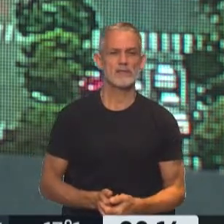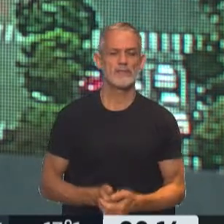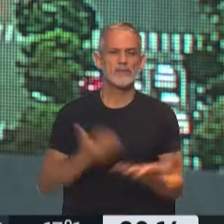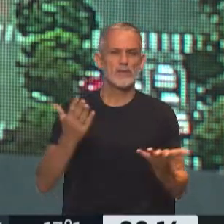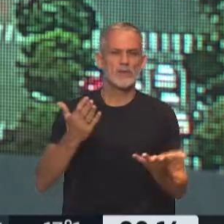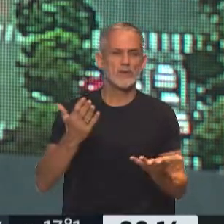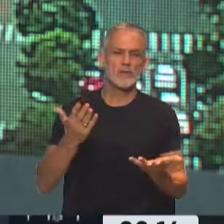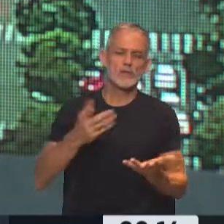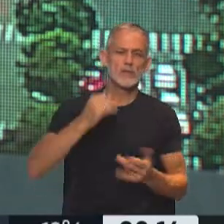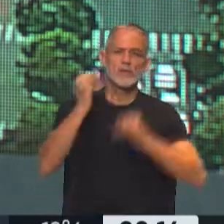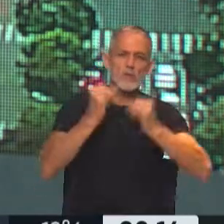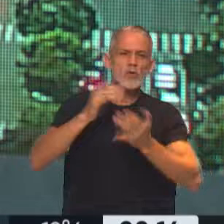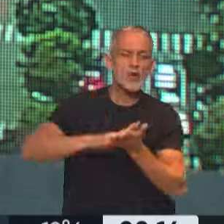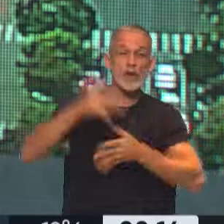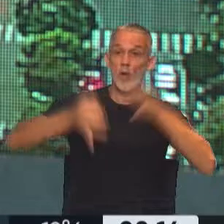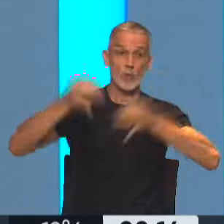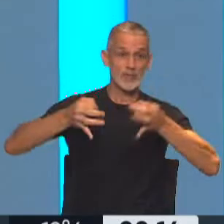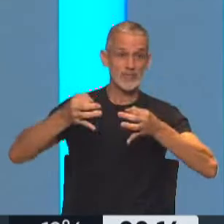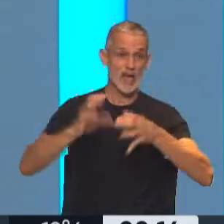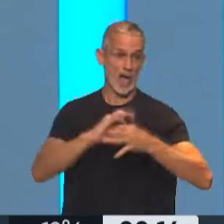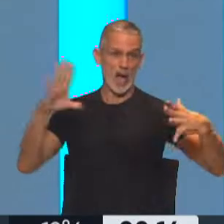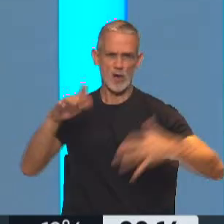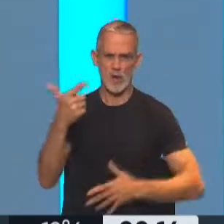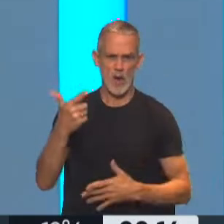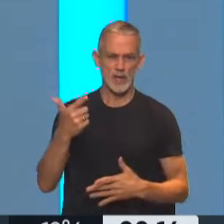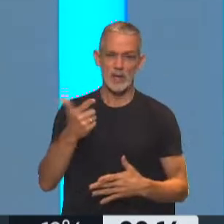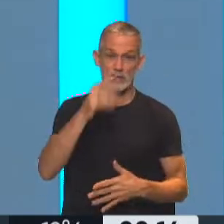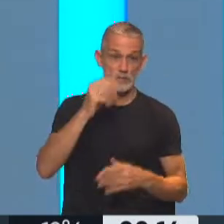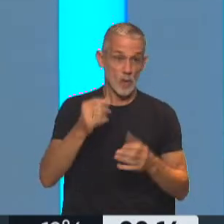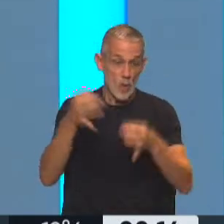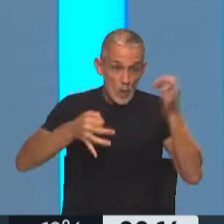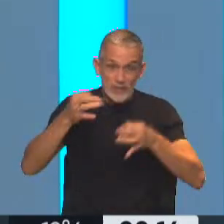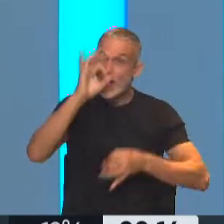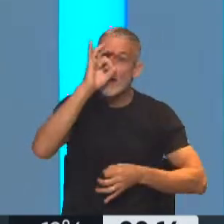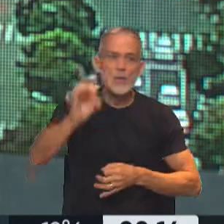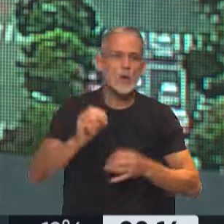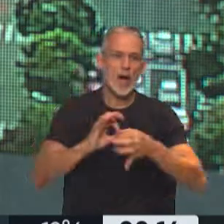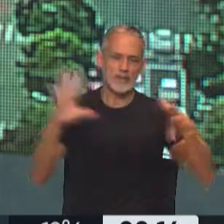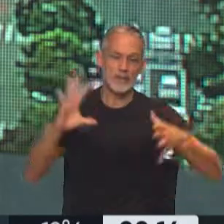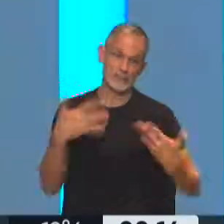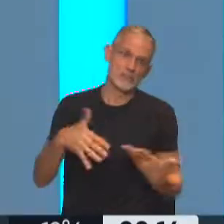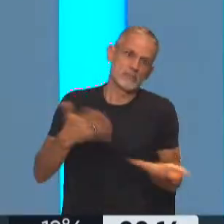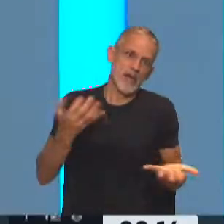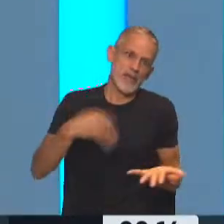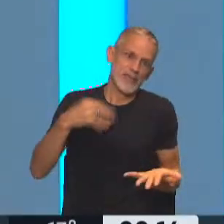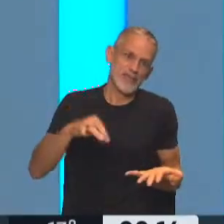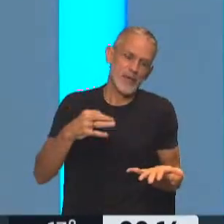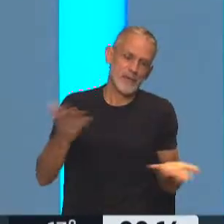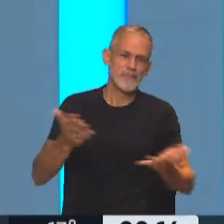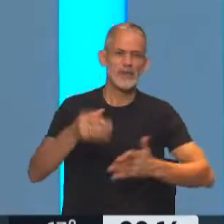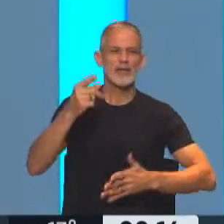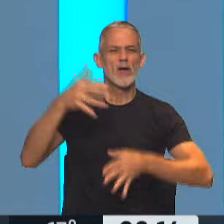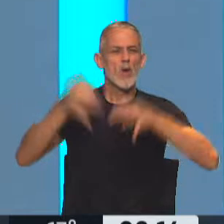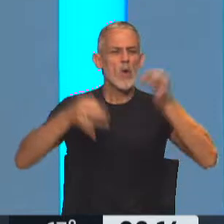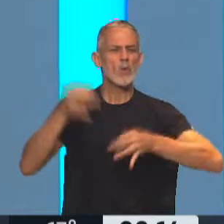poner sobre la mesa de que la justicia no es independiente? La justicia nunca fue independiente. Bueno, debería serlo, ¿no? Bueno, más allá del cacareo. Cuando te dicen que la